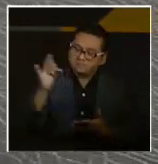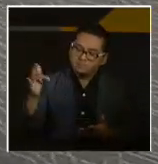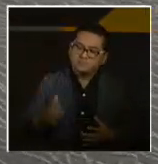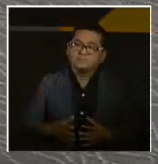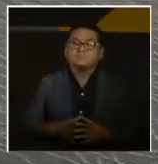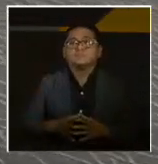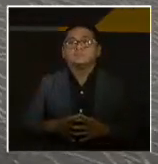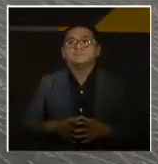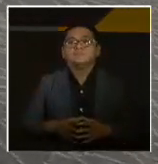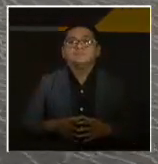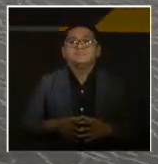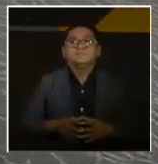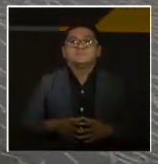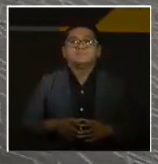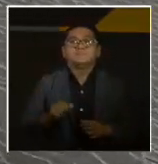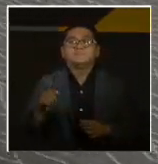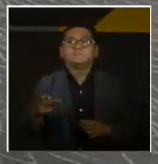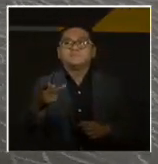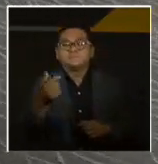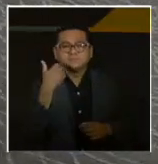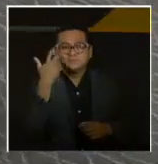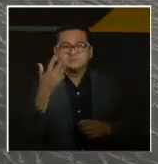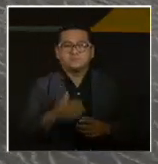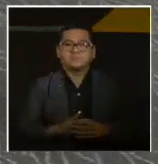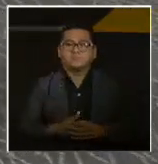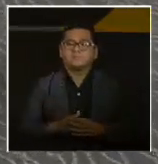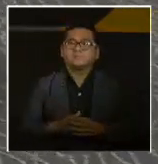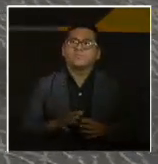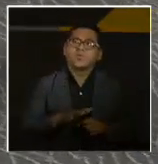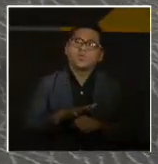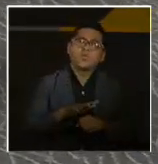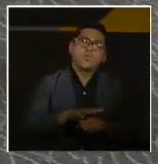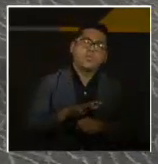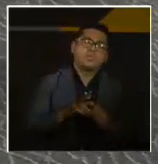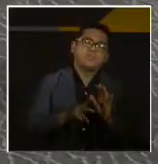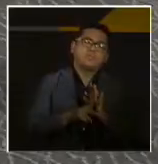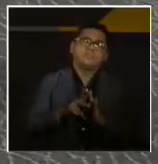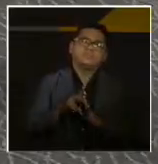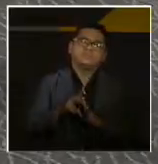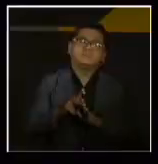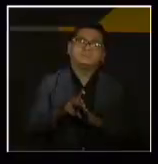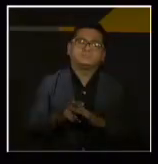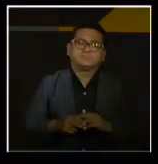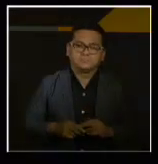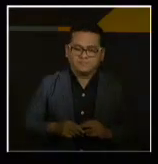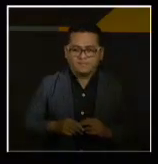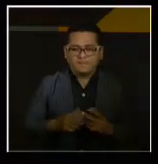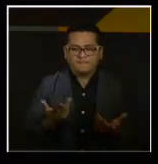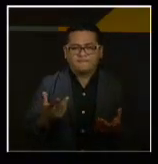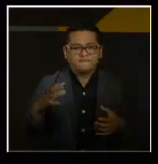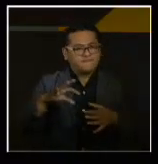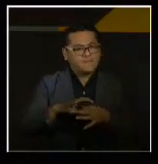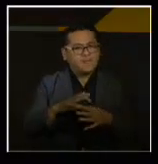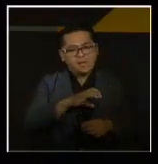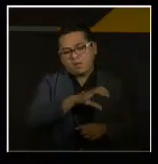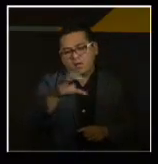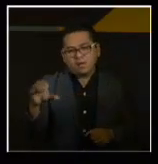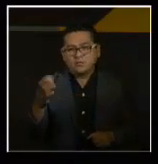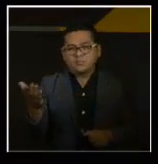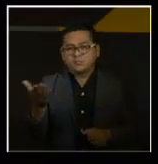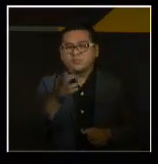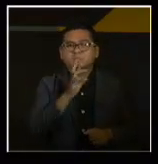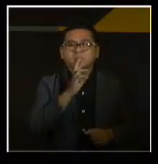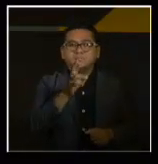candidato. Adelante con su réplica. ¿Cuáles son esos proyectos vinculados al campo que